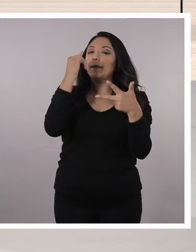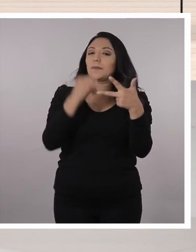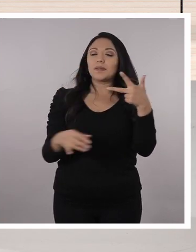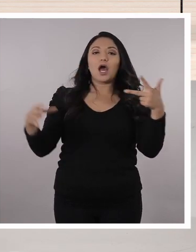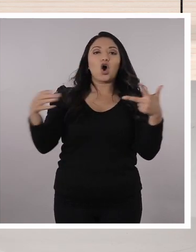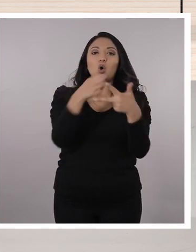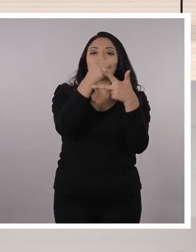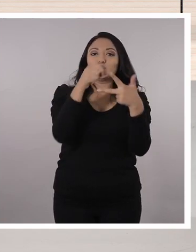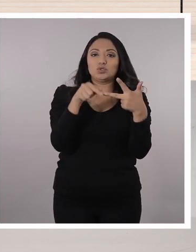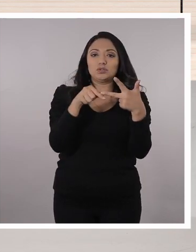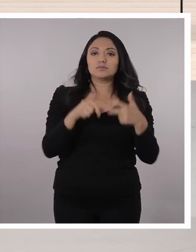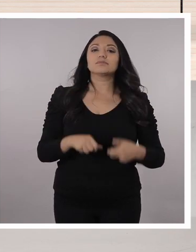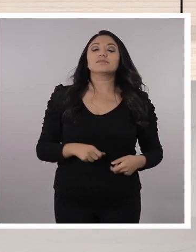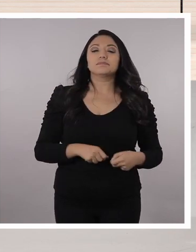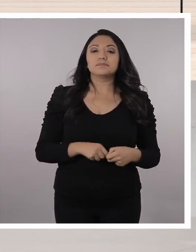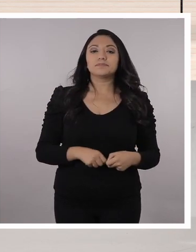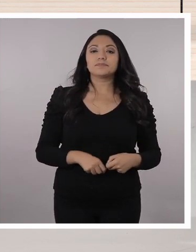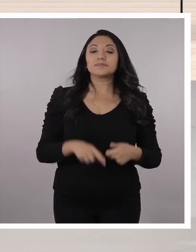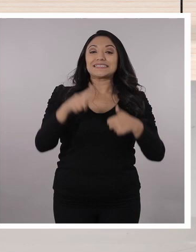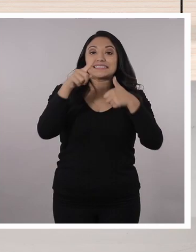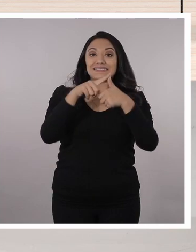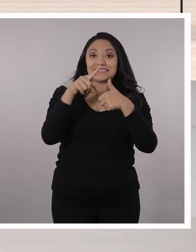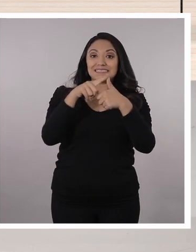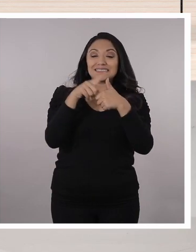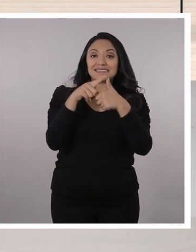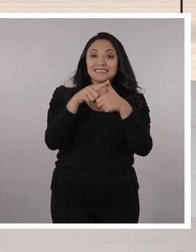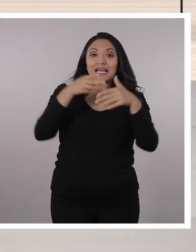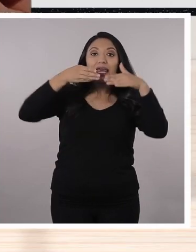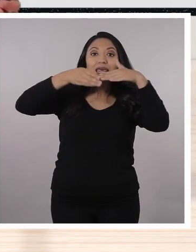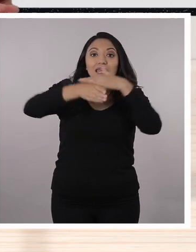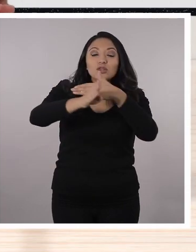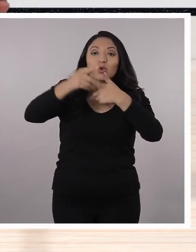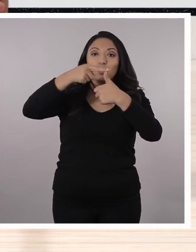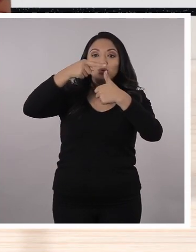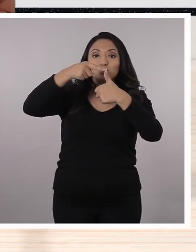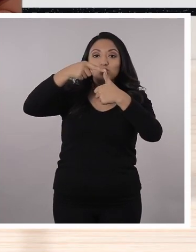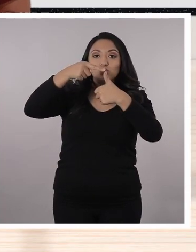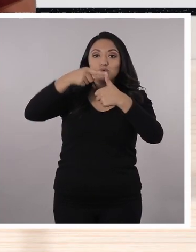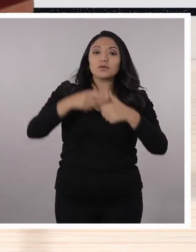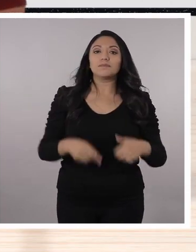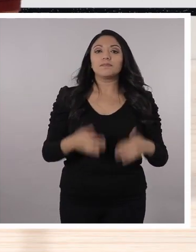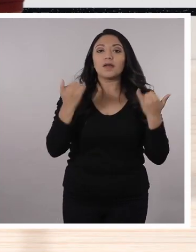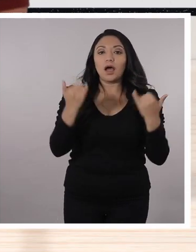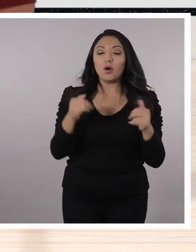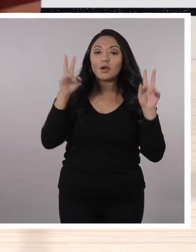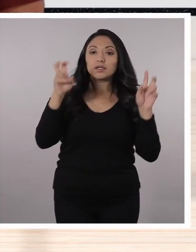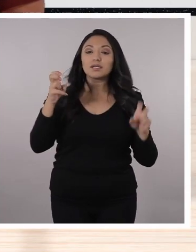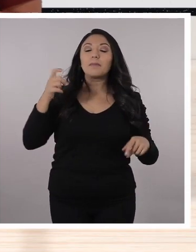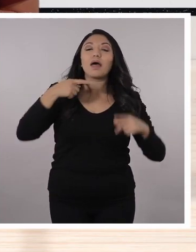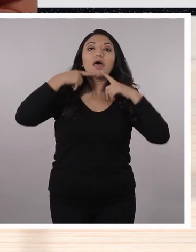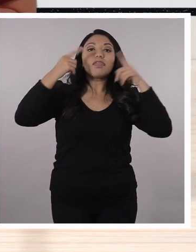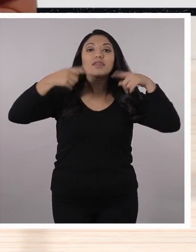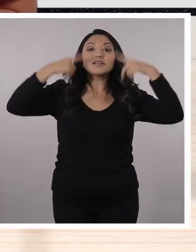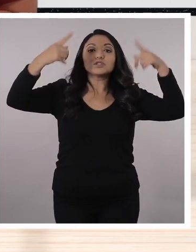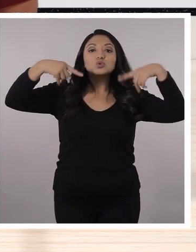Y finalmente con la conclusión. Vamos a desarrollar, hoy que hemos estado hablando de la democracia, un